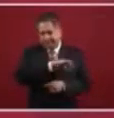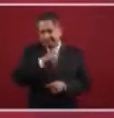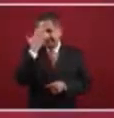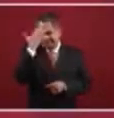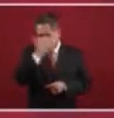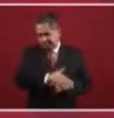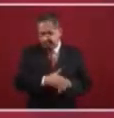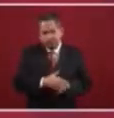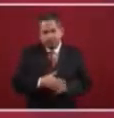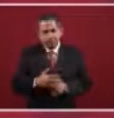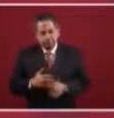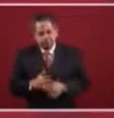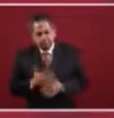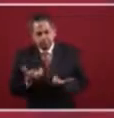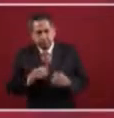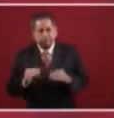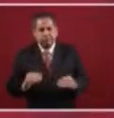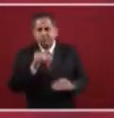No sé por qué razón